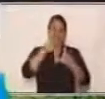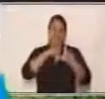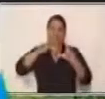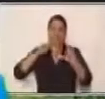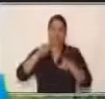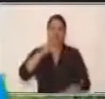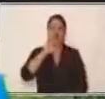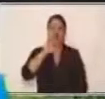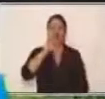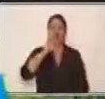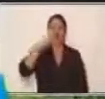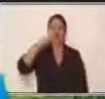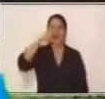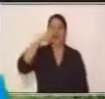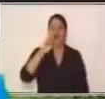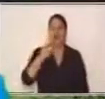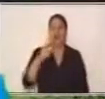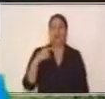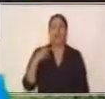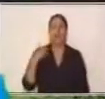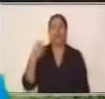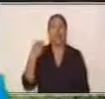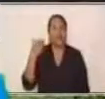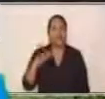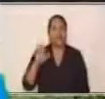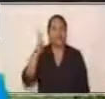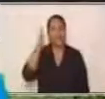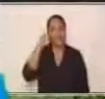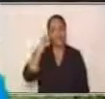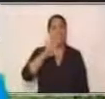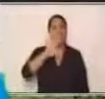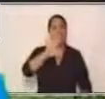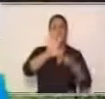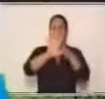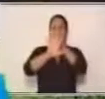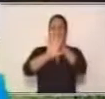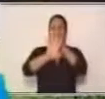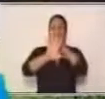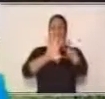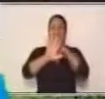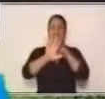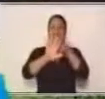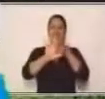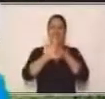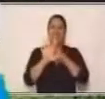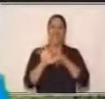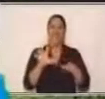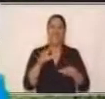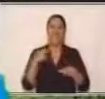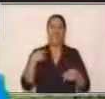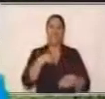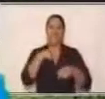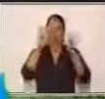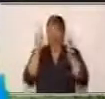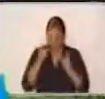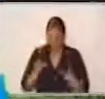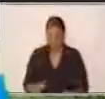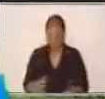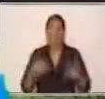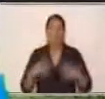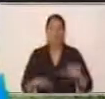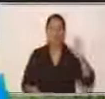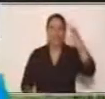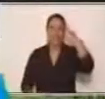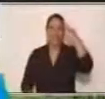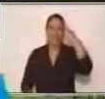Ahora ya sabemos dónde podemos encontrar ángulos agudos y rectos en nuestro cuerpo. Nos